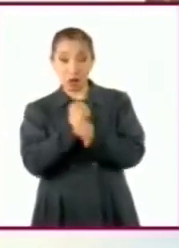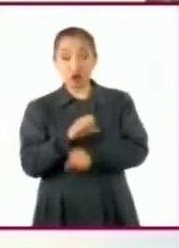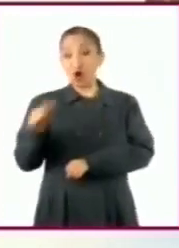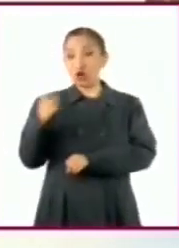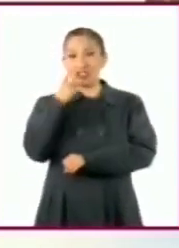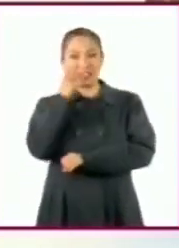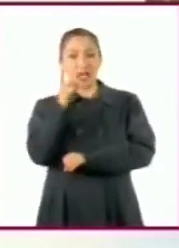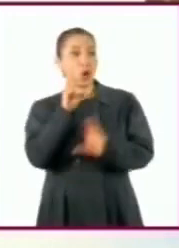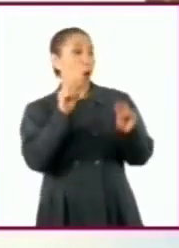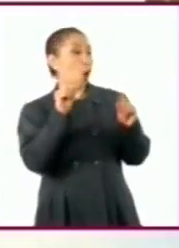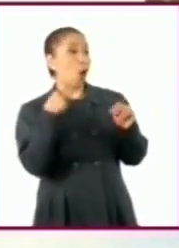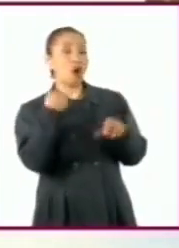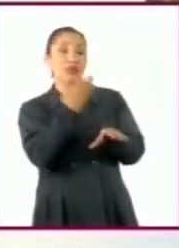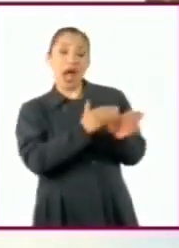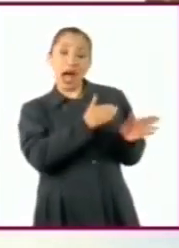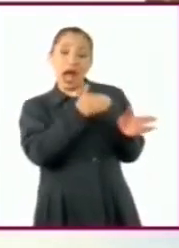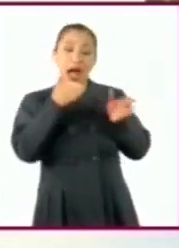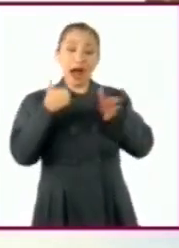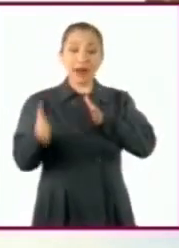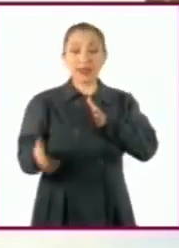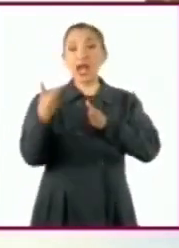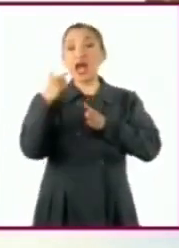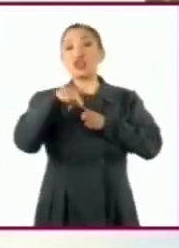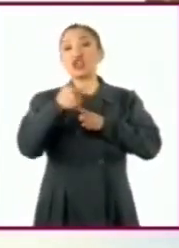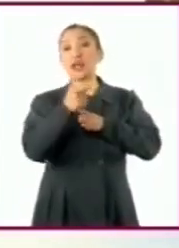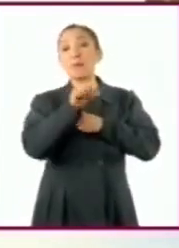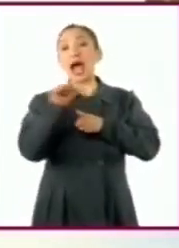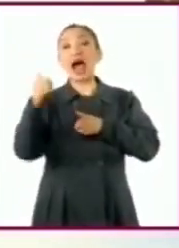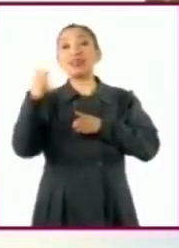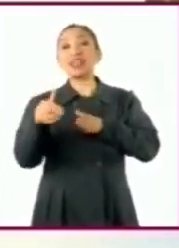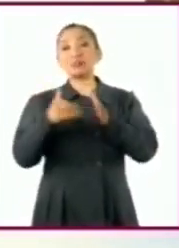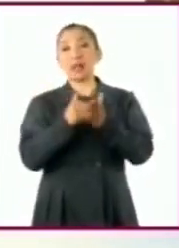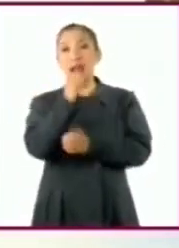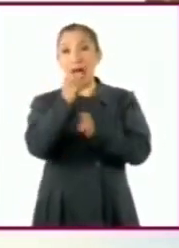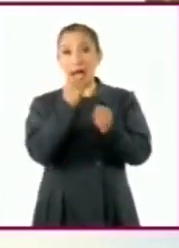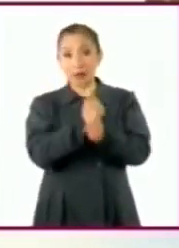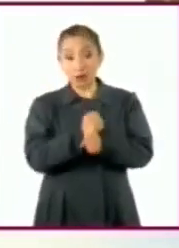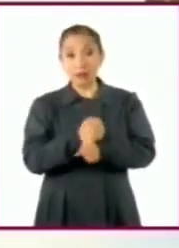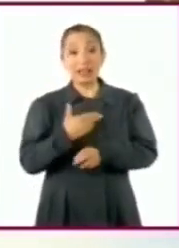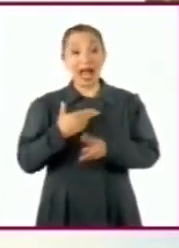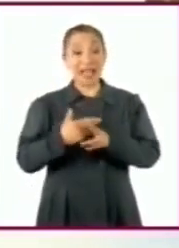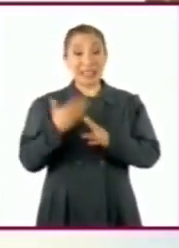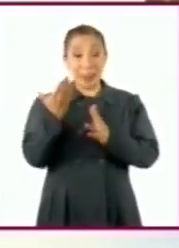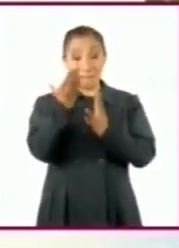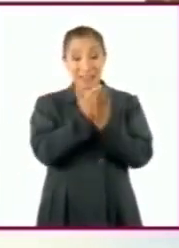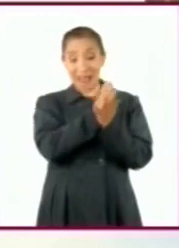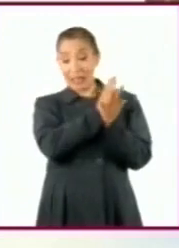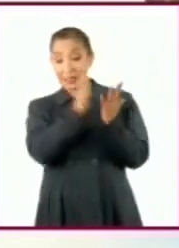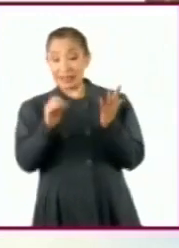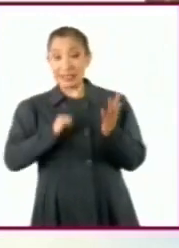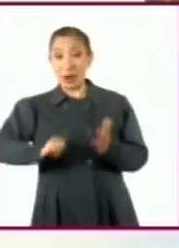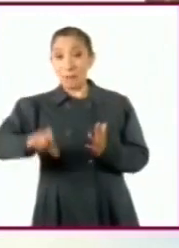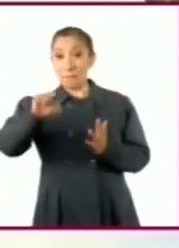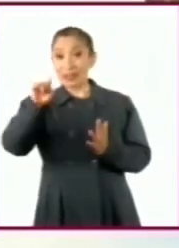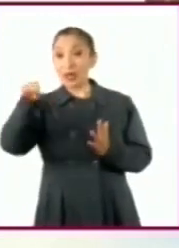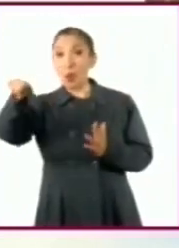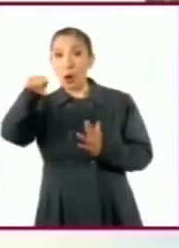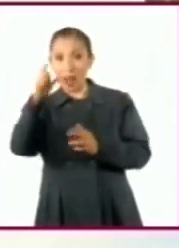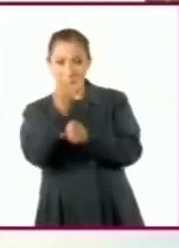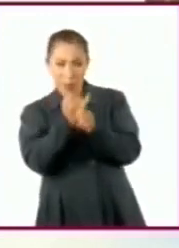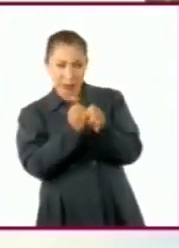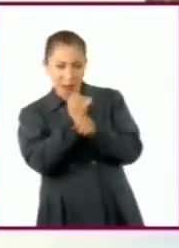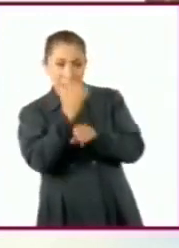que hablan de uno tardío, de hace 12.000 a 10.000 años. Fue hasta la segunda mitad del siglo XX cuando las